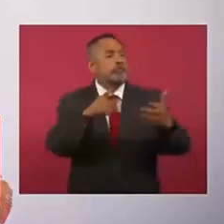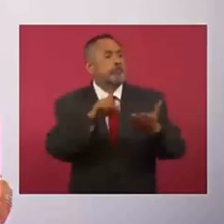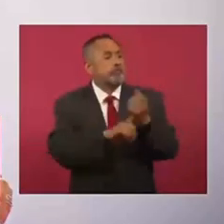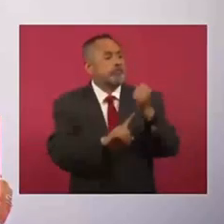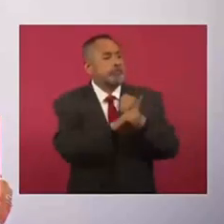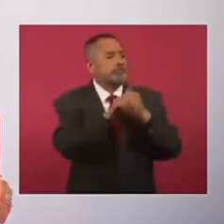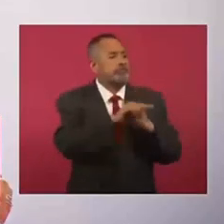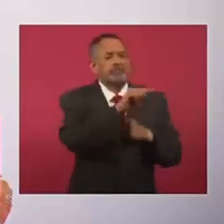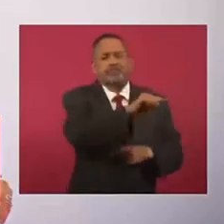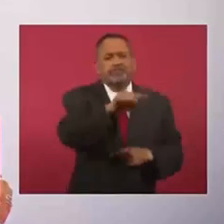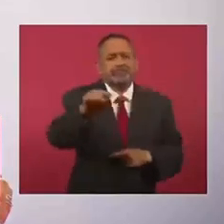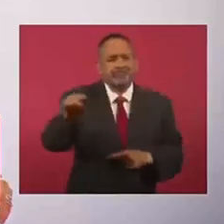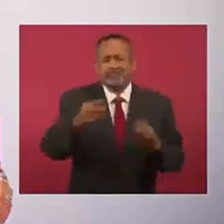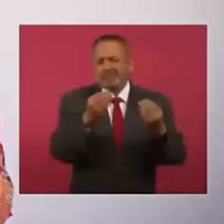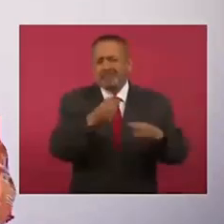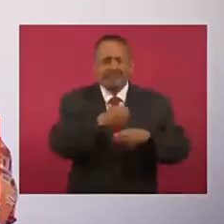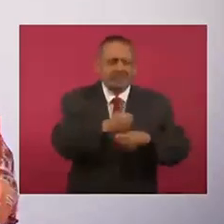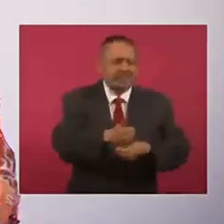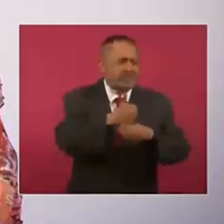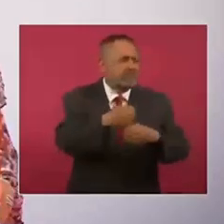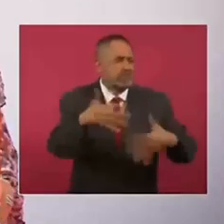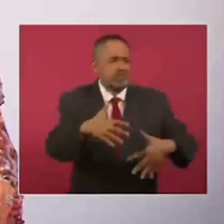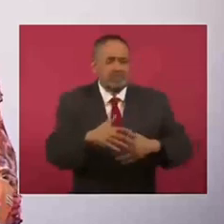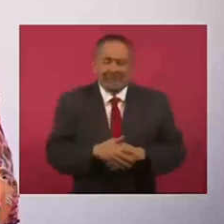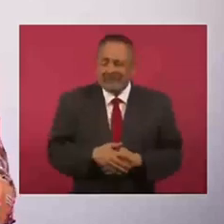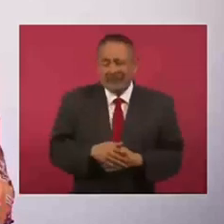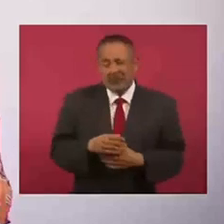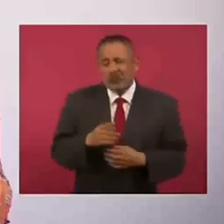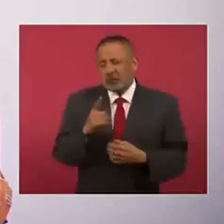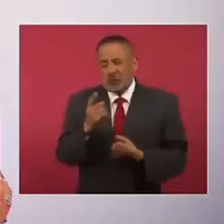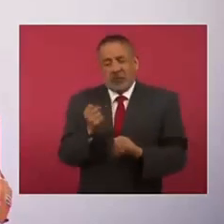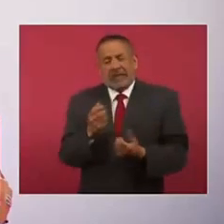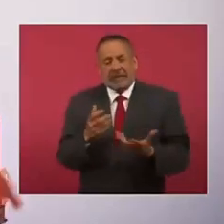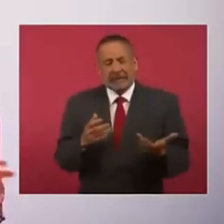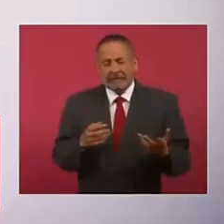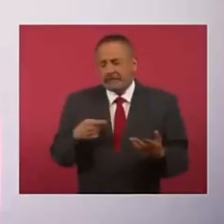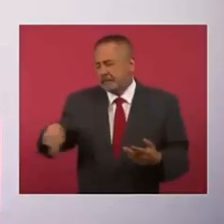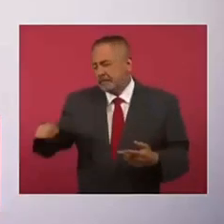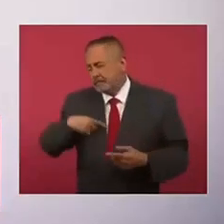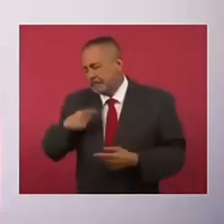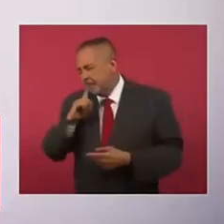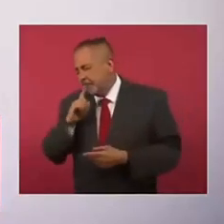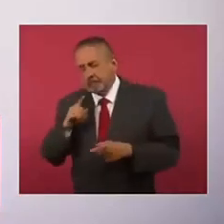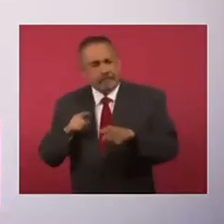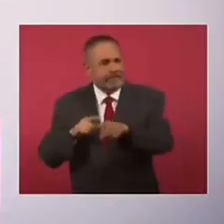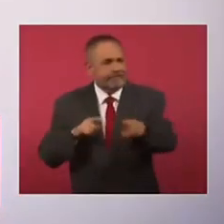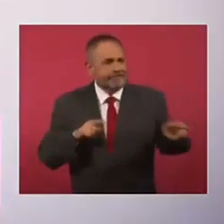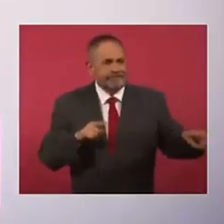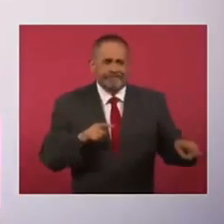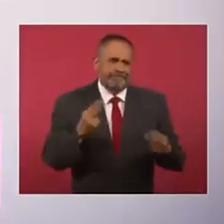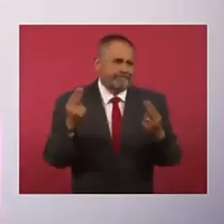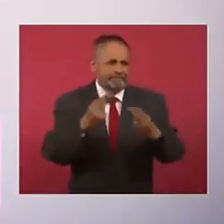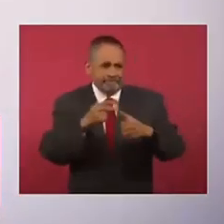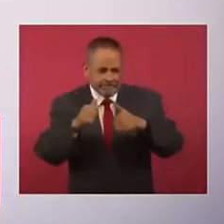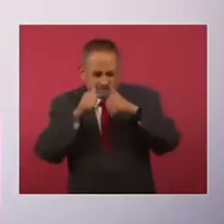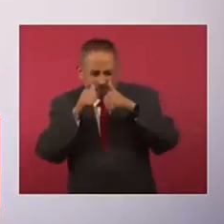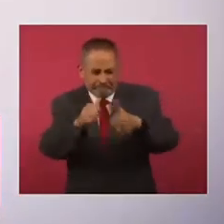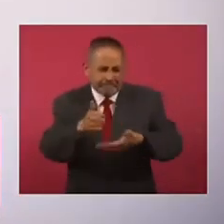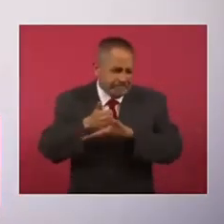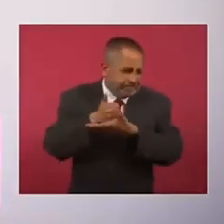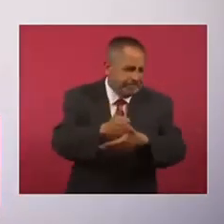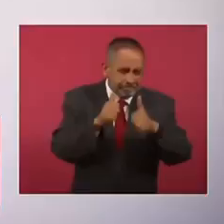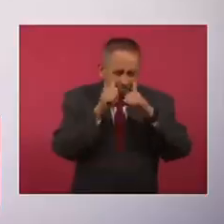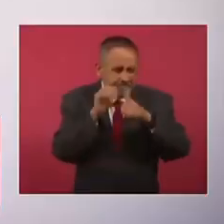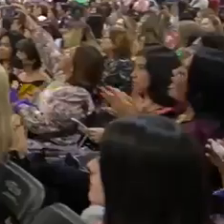problemas y dolores mucho más profundos que los nuestros, que merecen toda nuestra atención